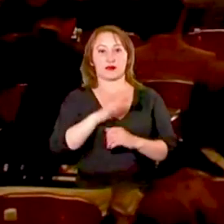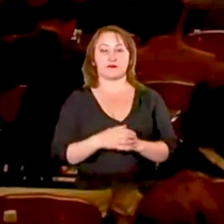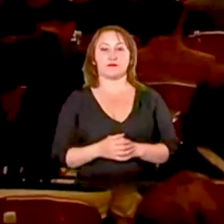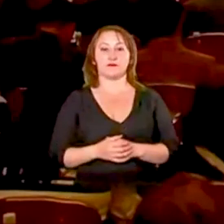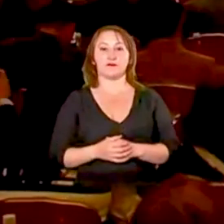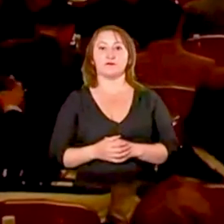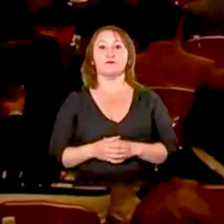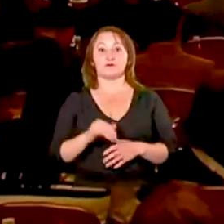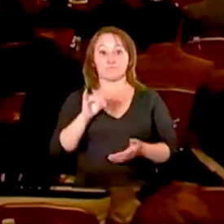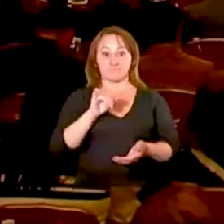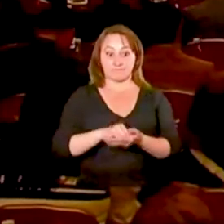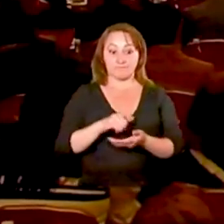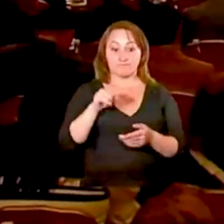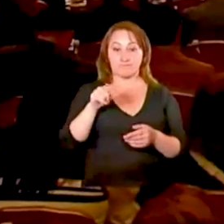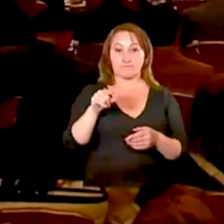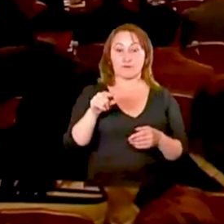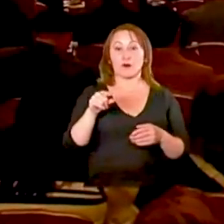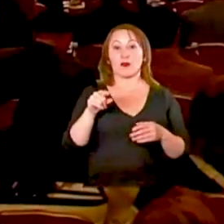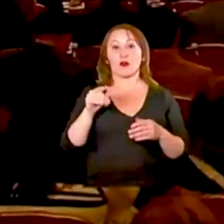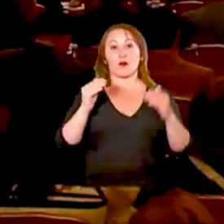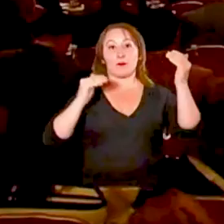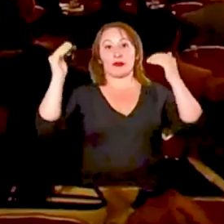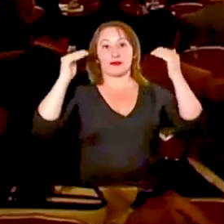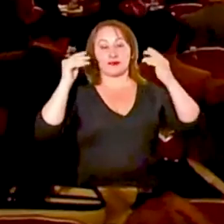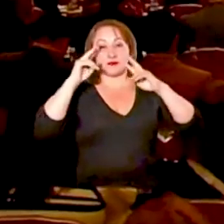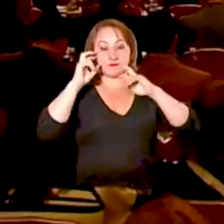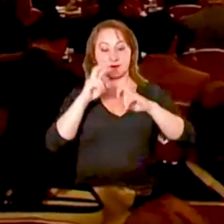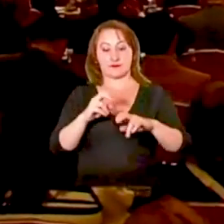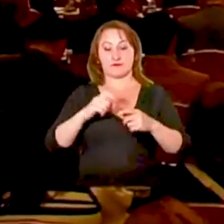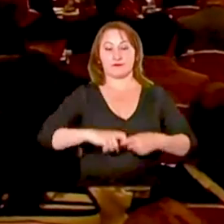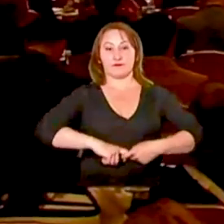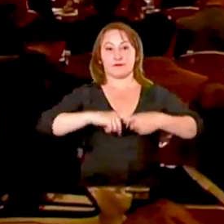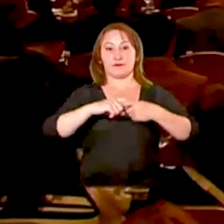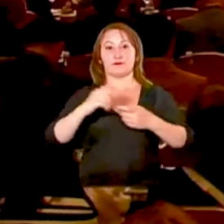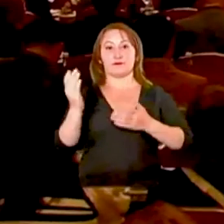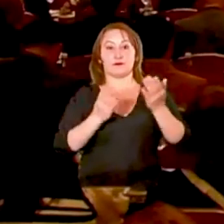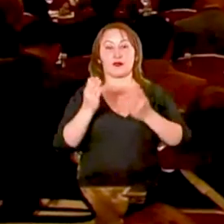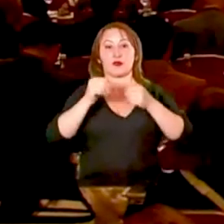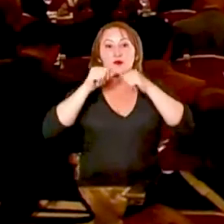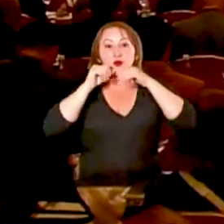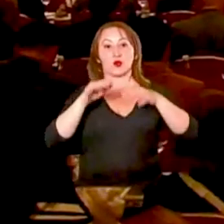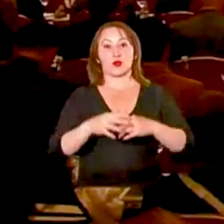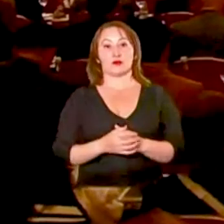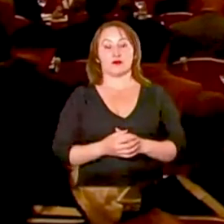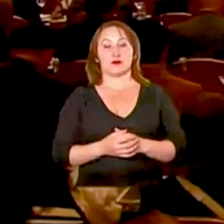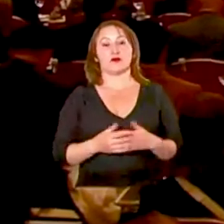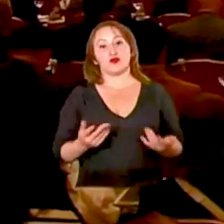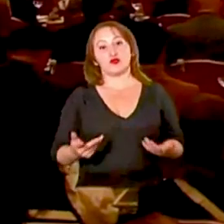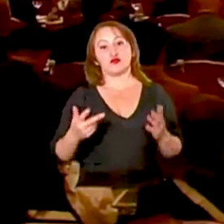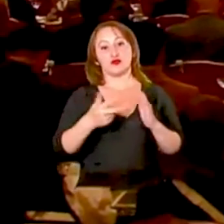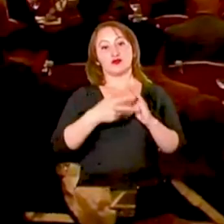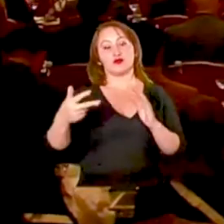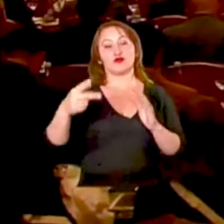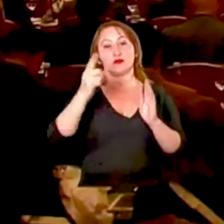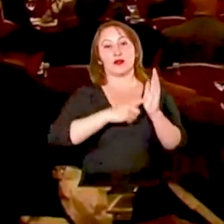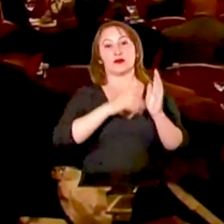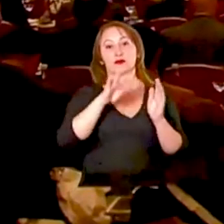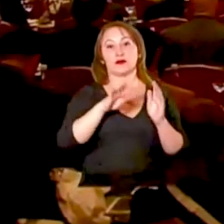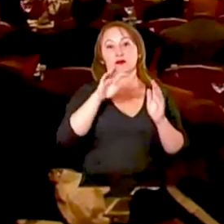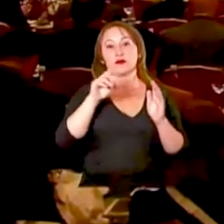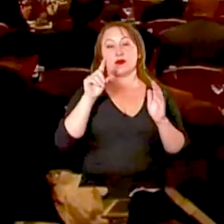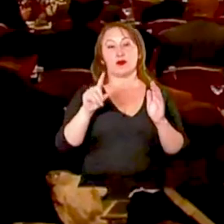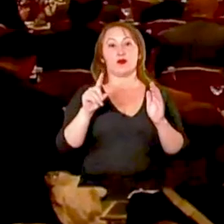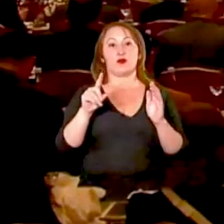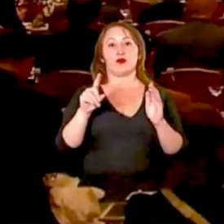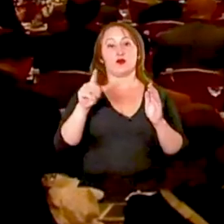ese orden, para efectos de las competencias de investigación y sanción de los servidores públicos, el constituyente del 91 dotó